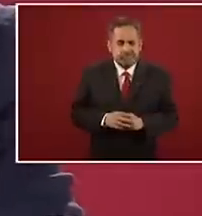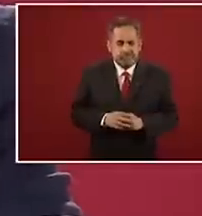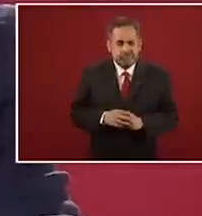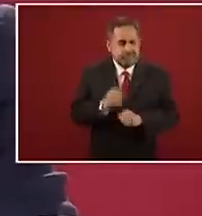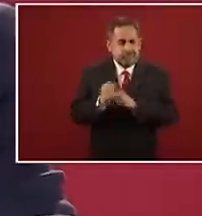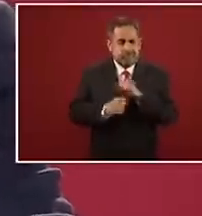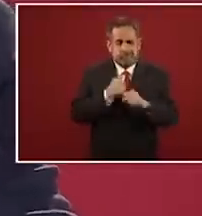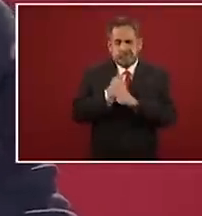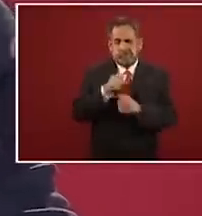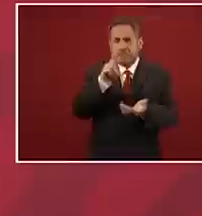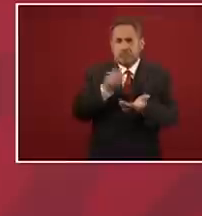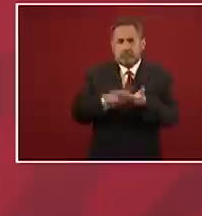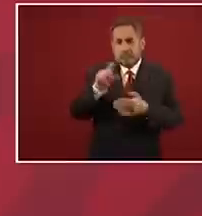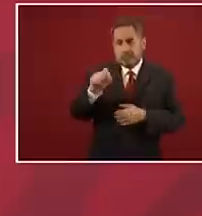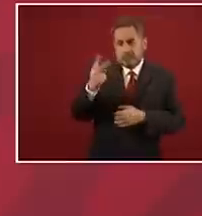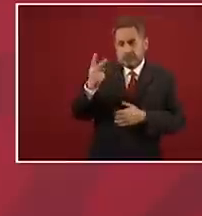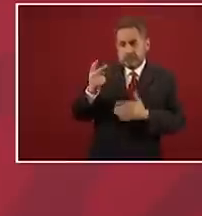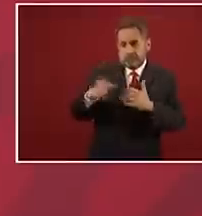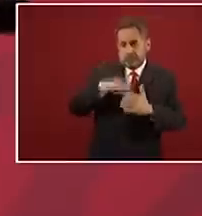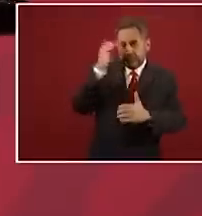en el 22 el aeropuerto.